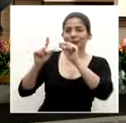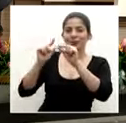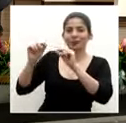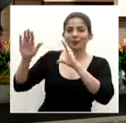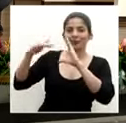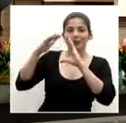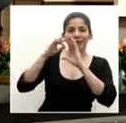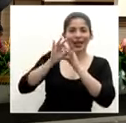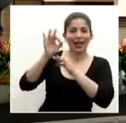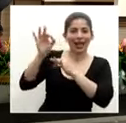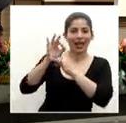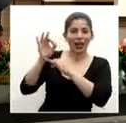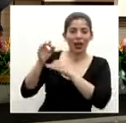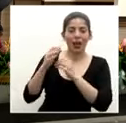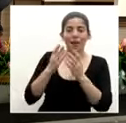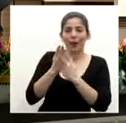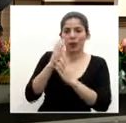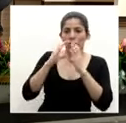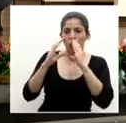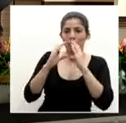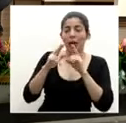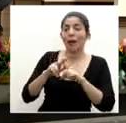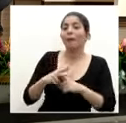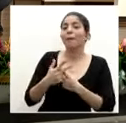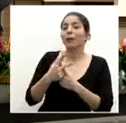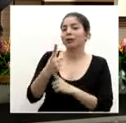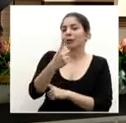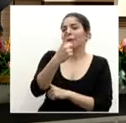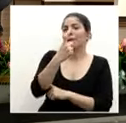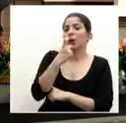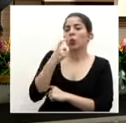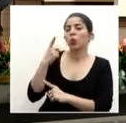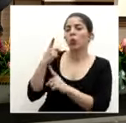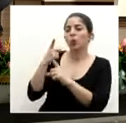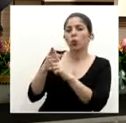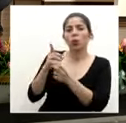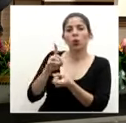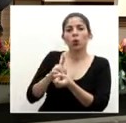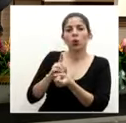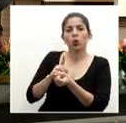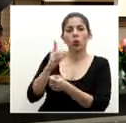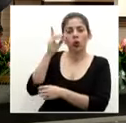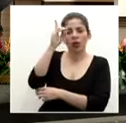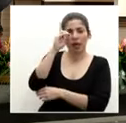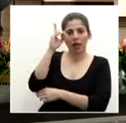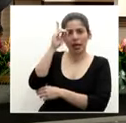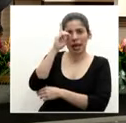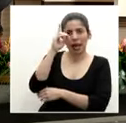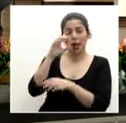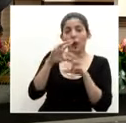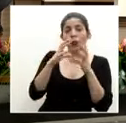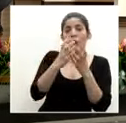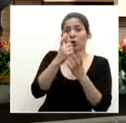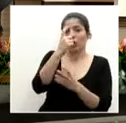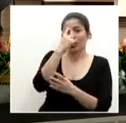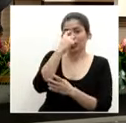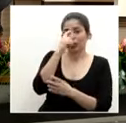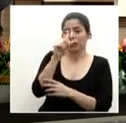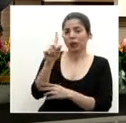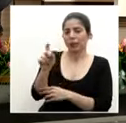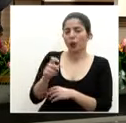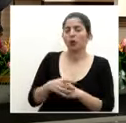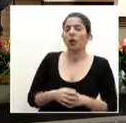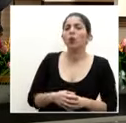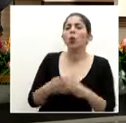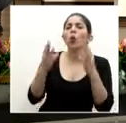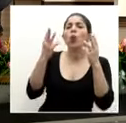medios regionales. Iniciamos una consulta para el doctor Daniel Salas. Mundo Escazú consulta: